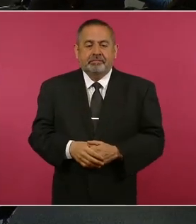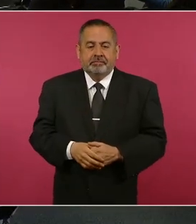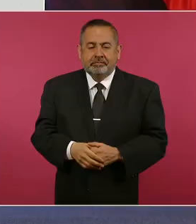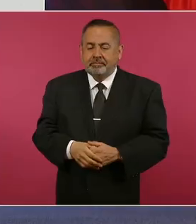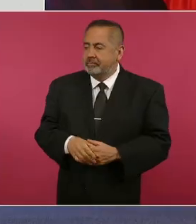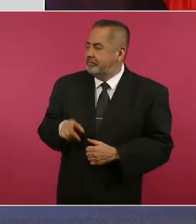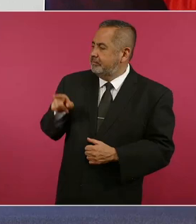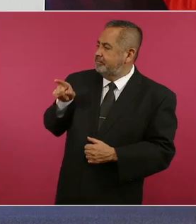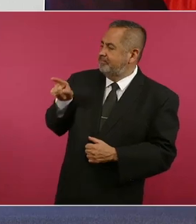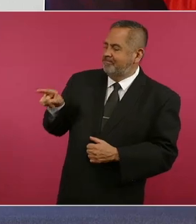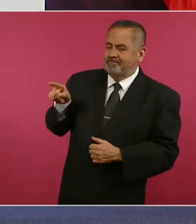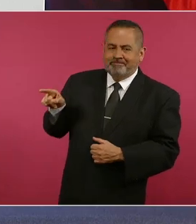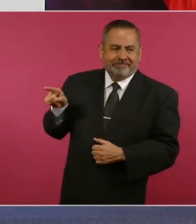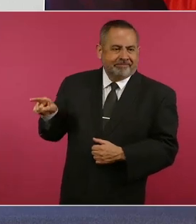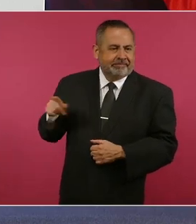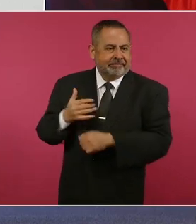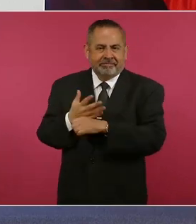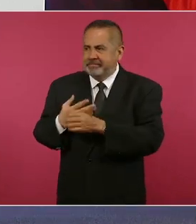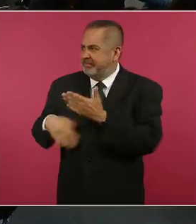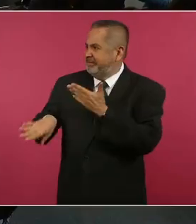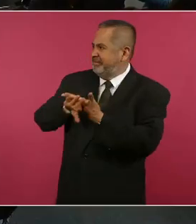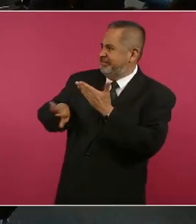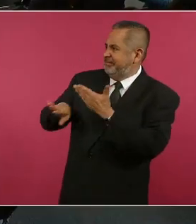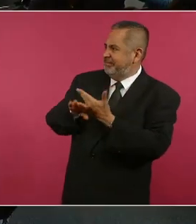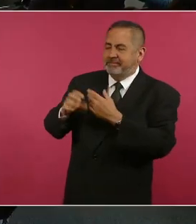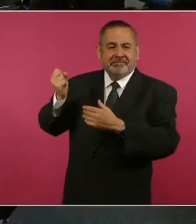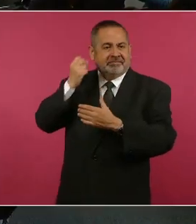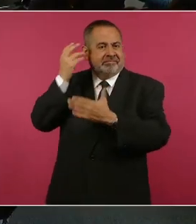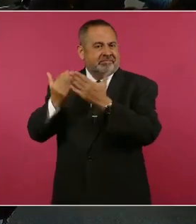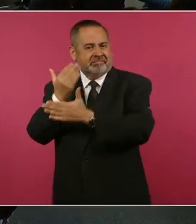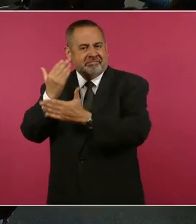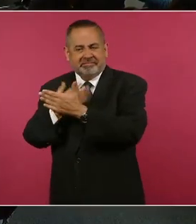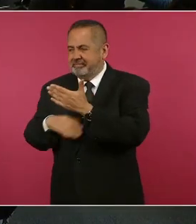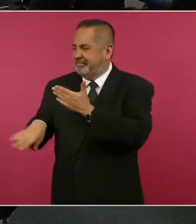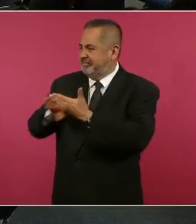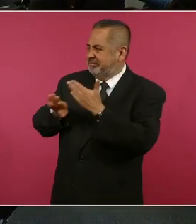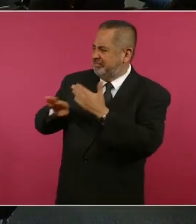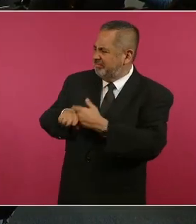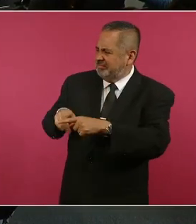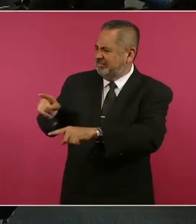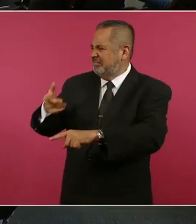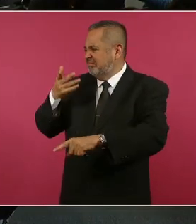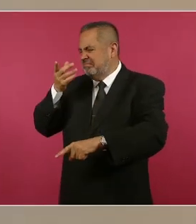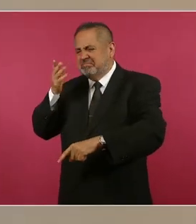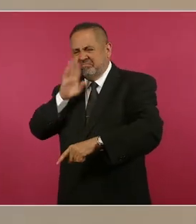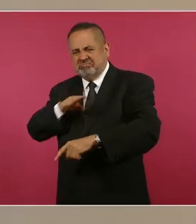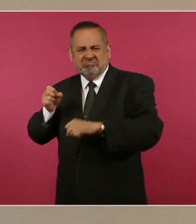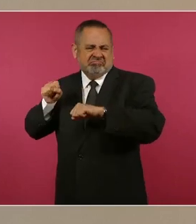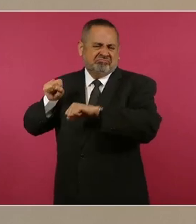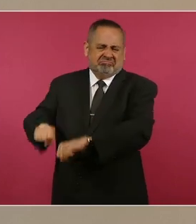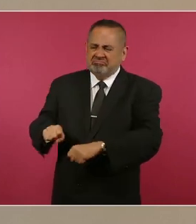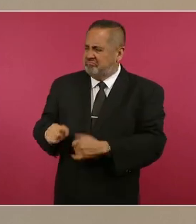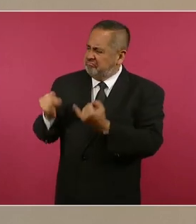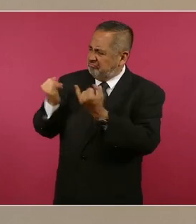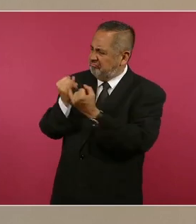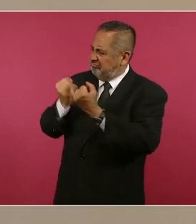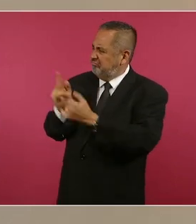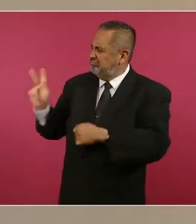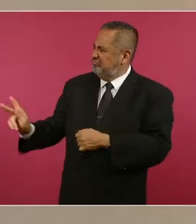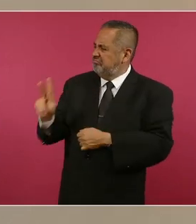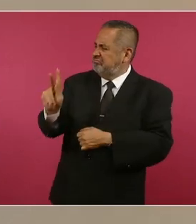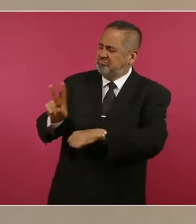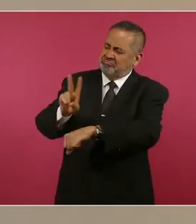López nos está agrediendo desde las mañaneras. Es un dictador. Así empezó Venezuela.